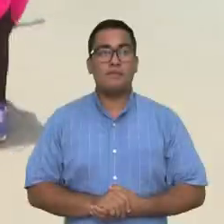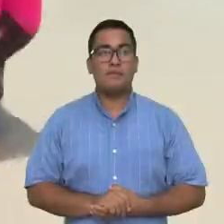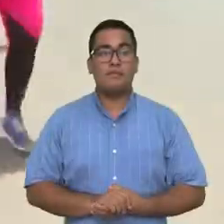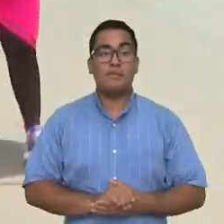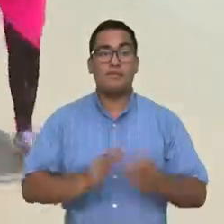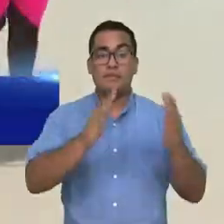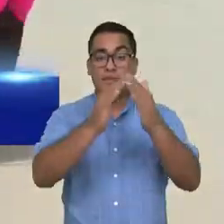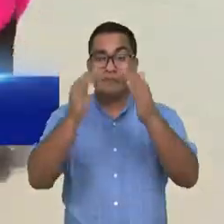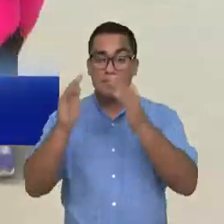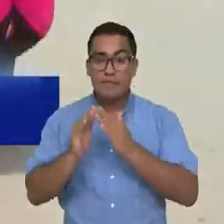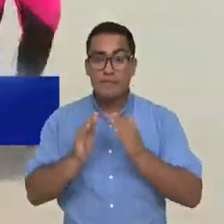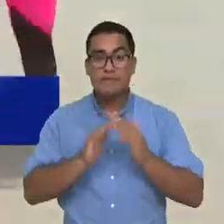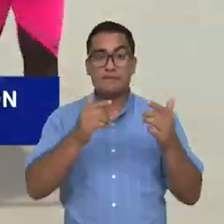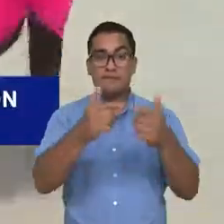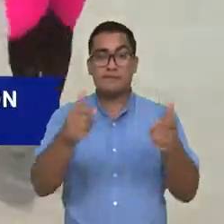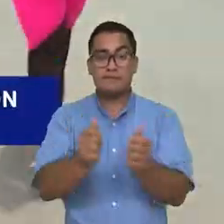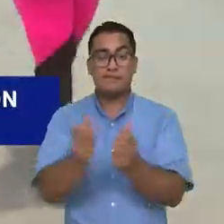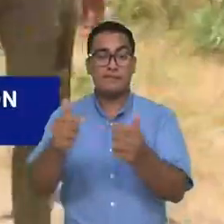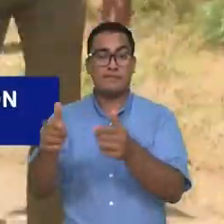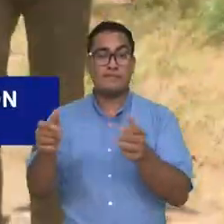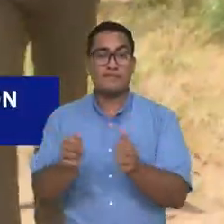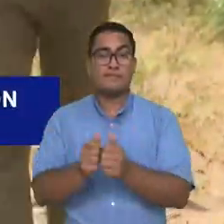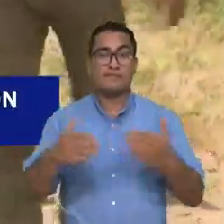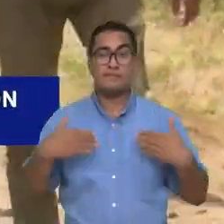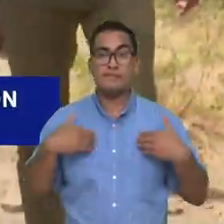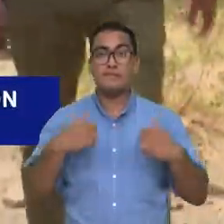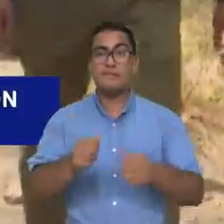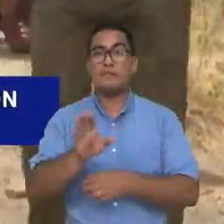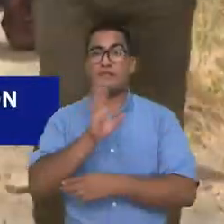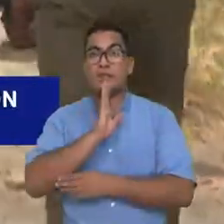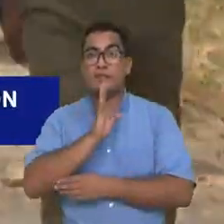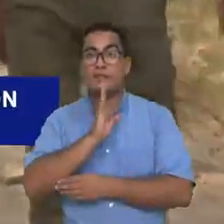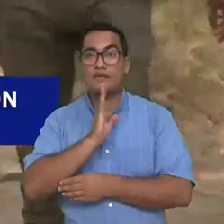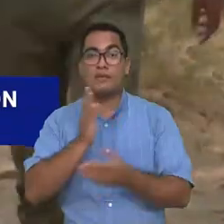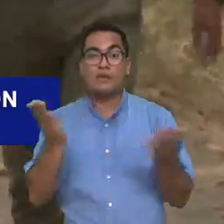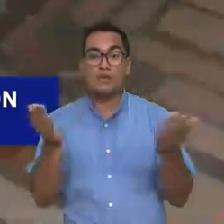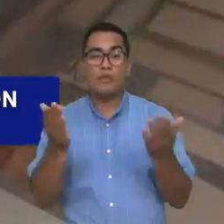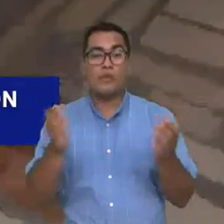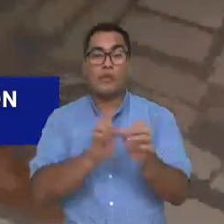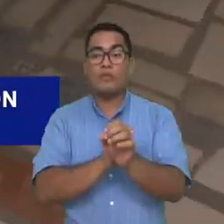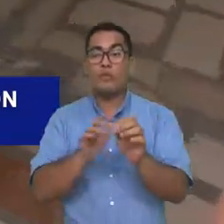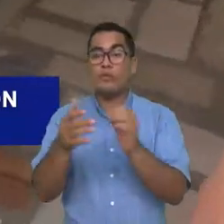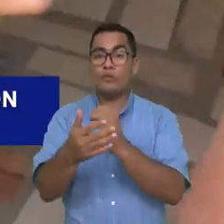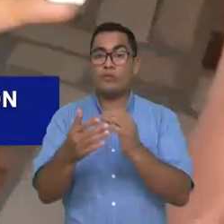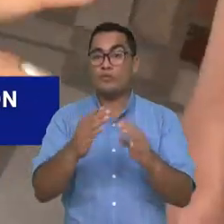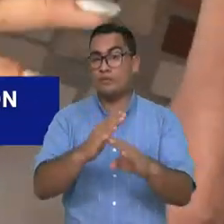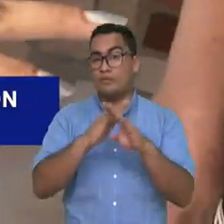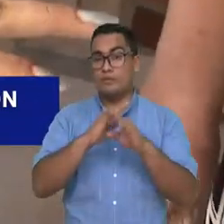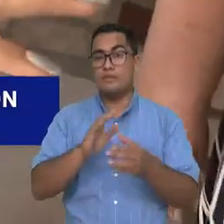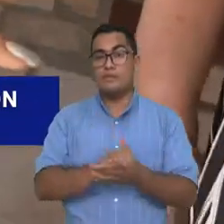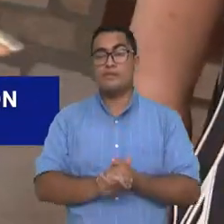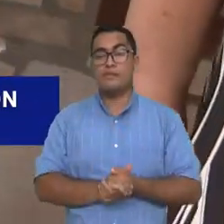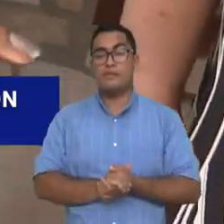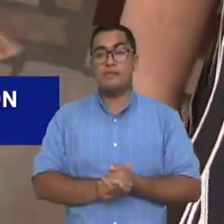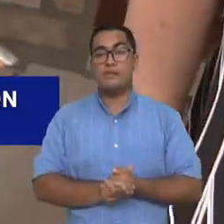Casa Brigadistas de Salud salen para hablar de la prevención del coronavirus.